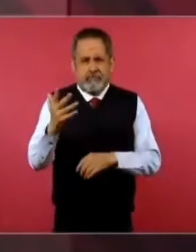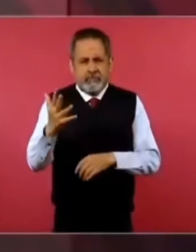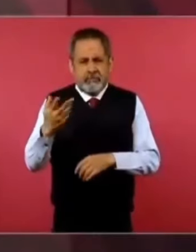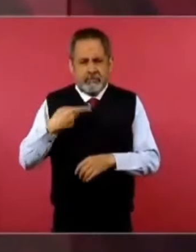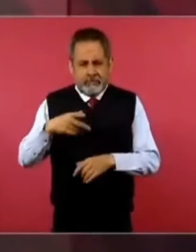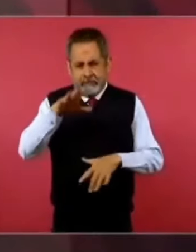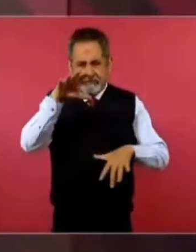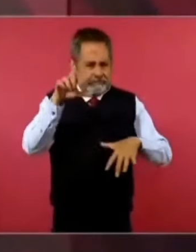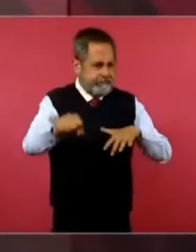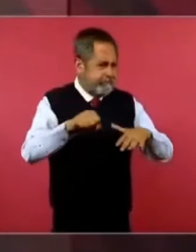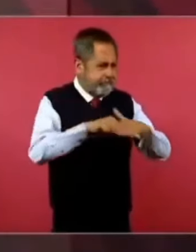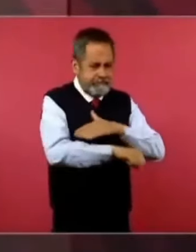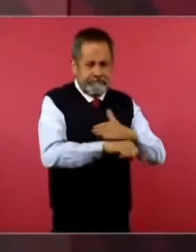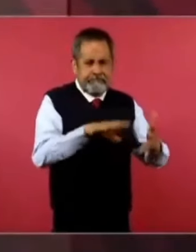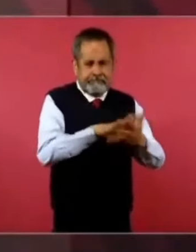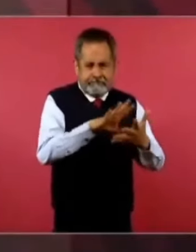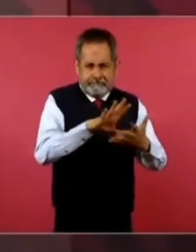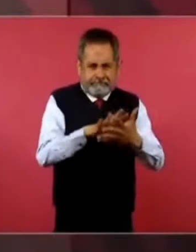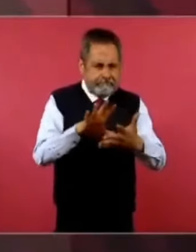la